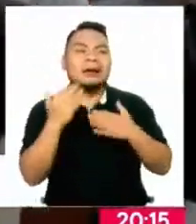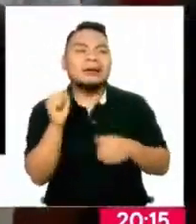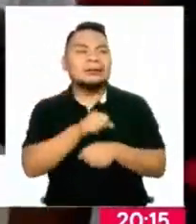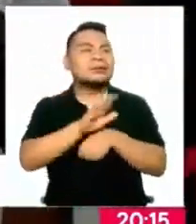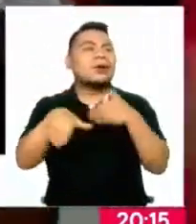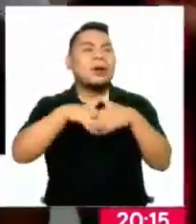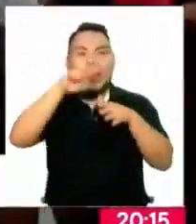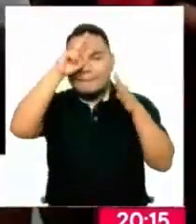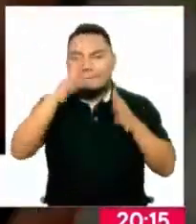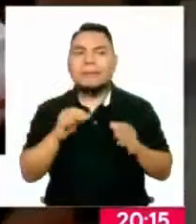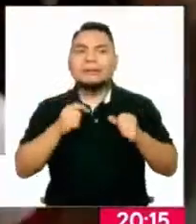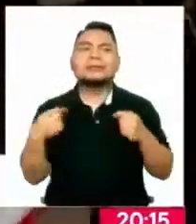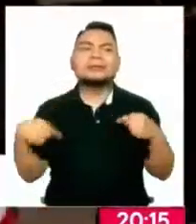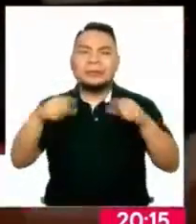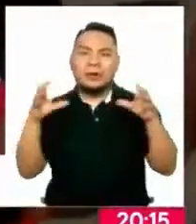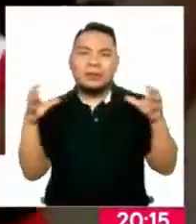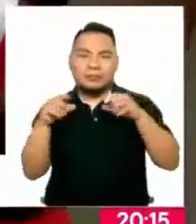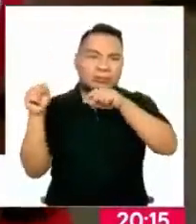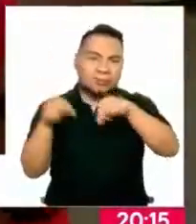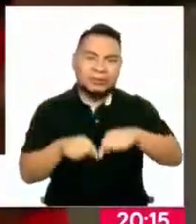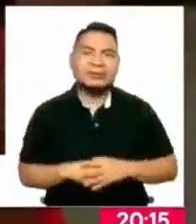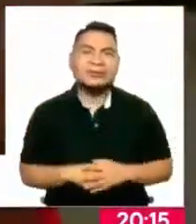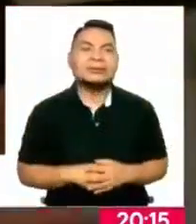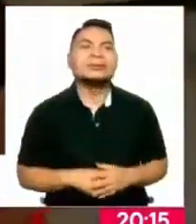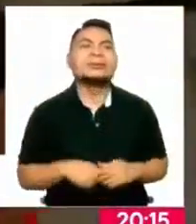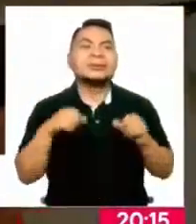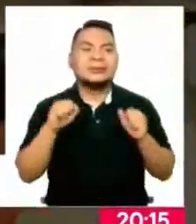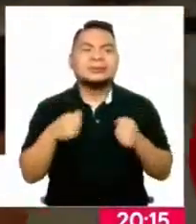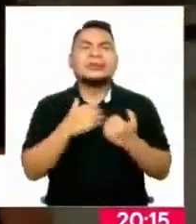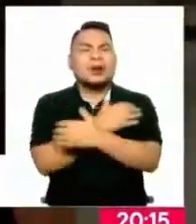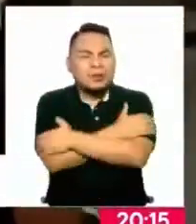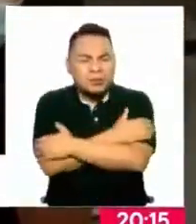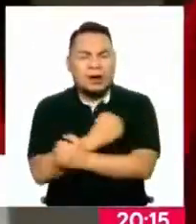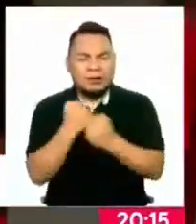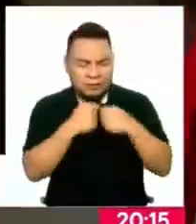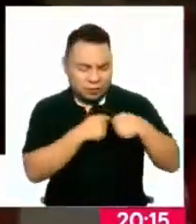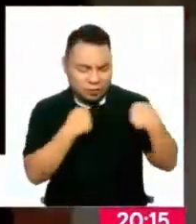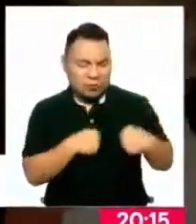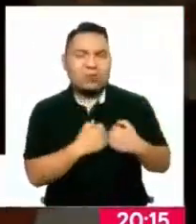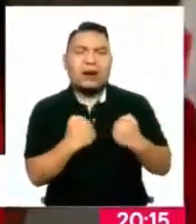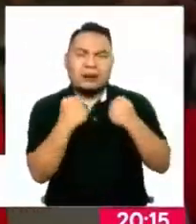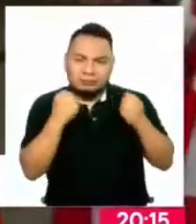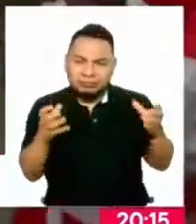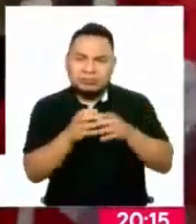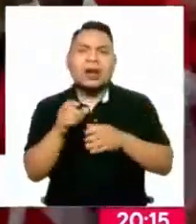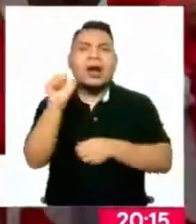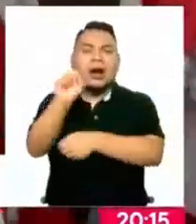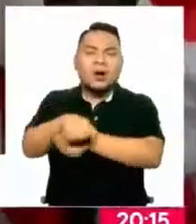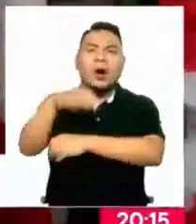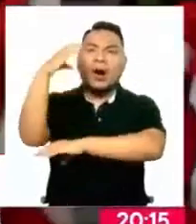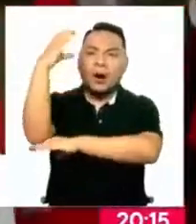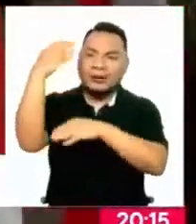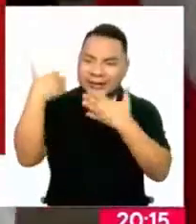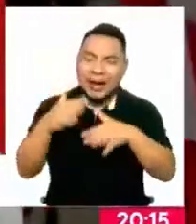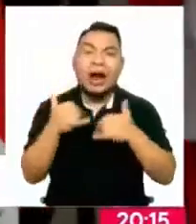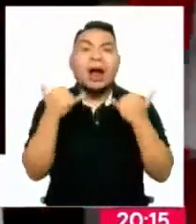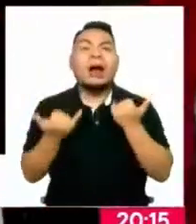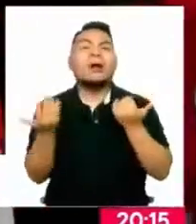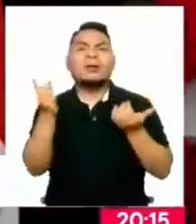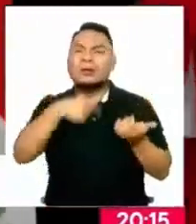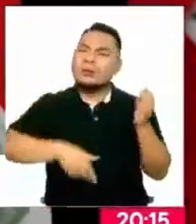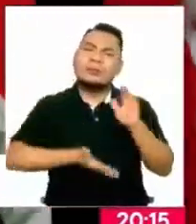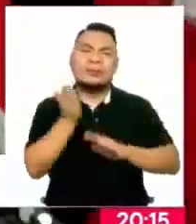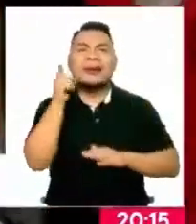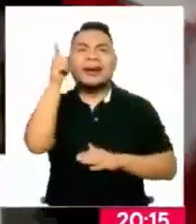Todos los peruanos que estamos presentes. Ganamos, entramos por la puerta grande, le ganamos a Colombia y nos vamos